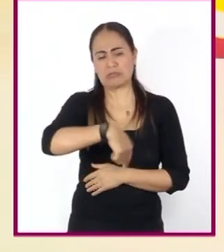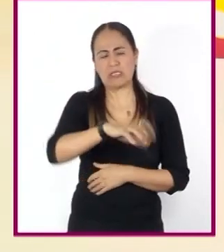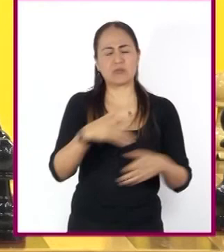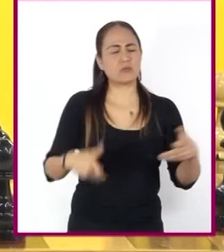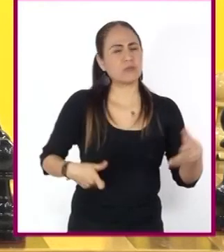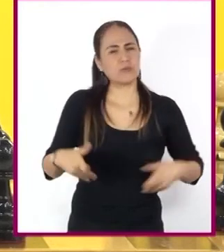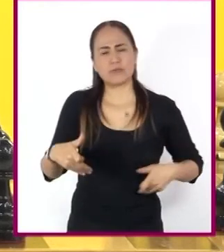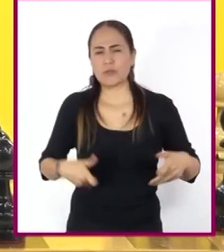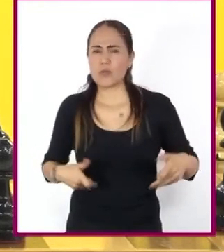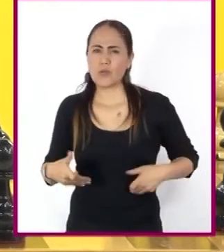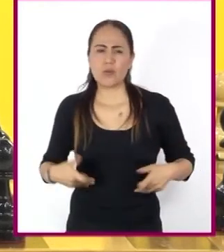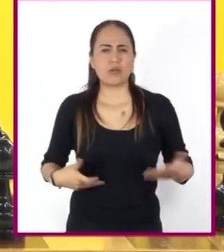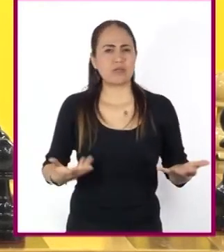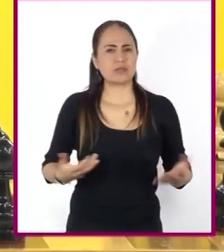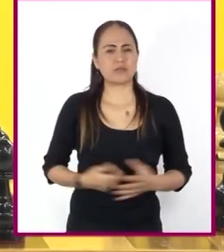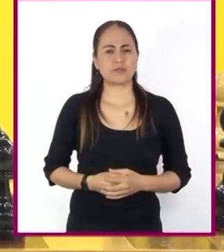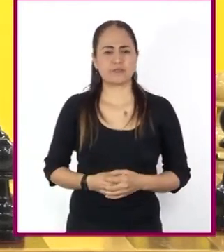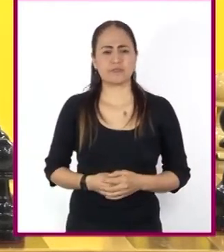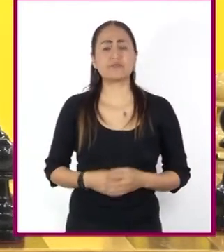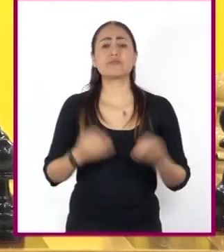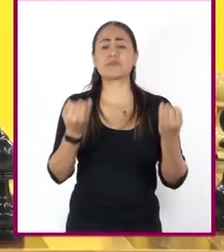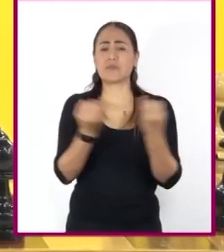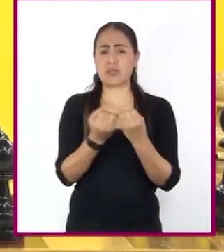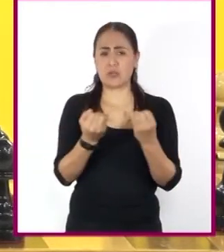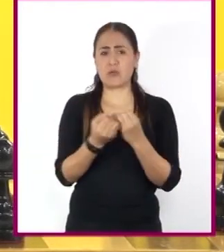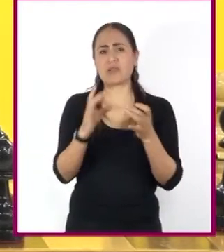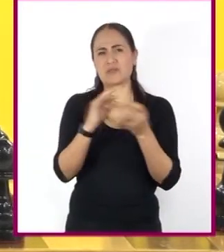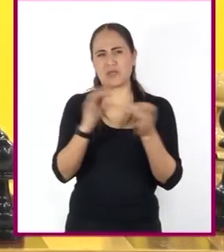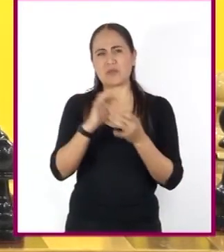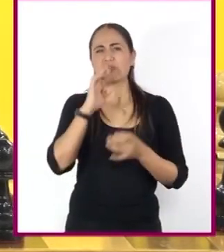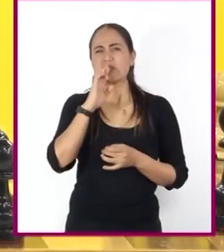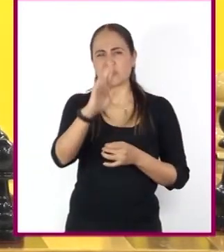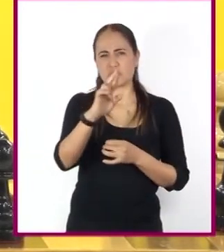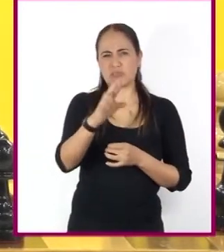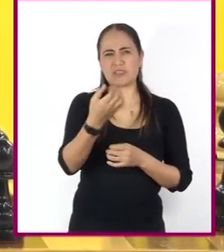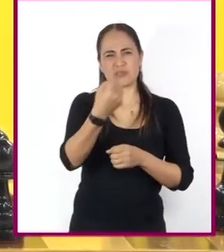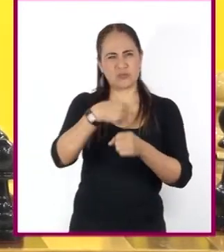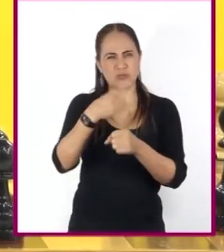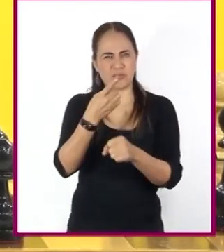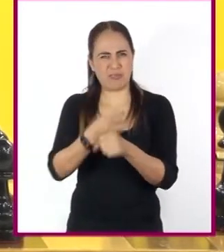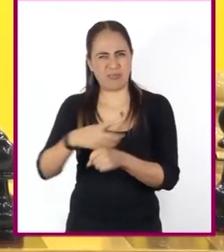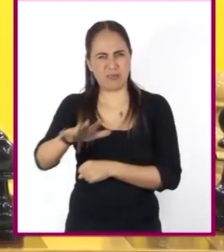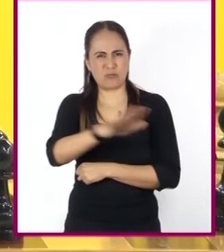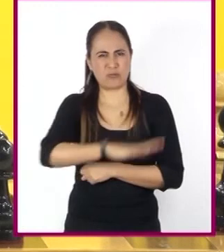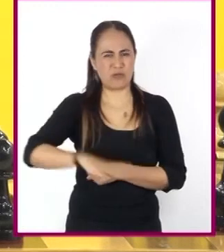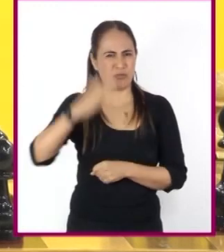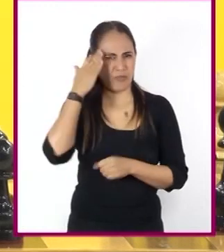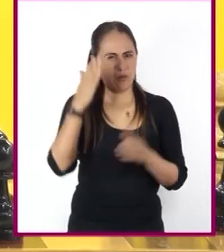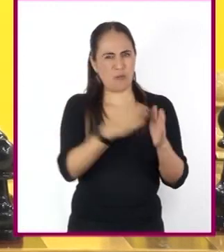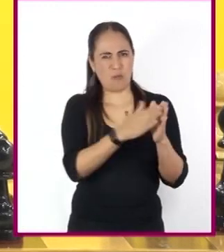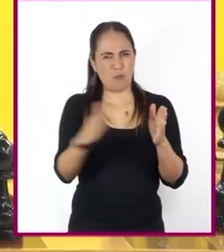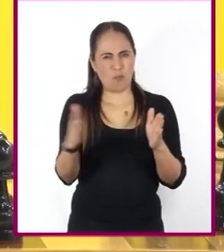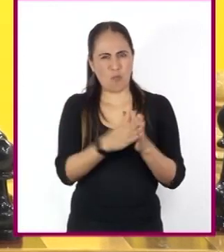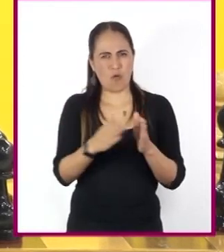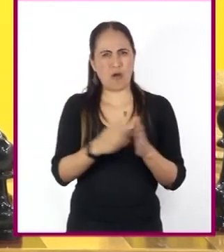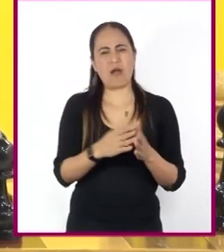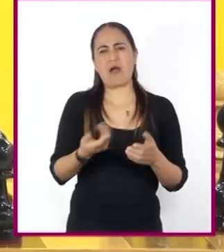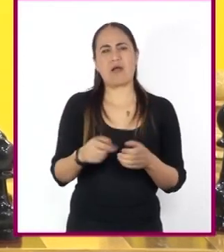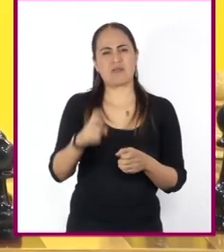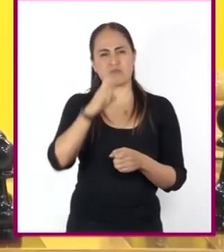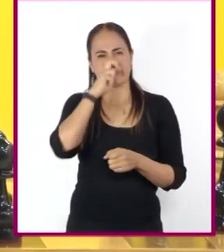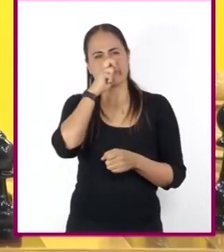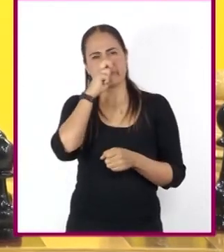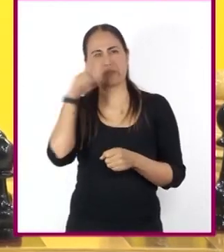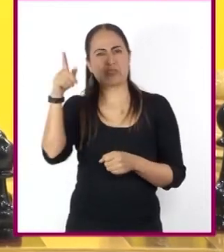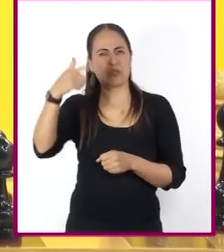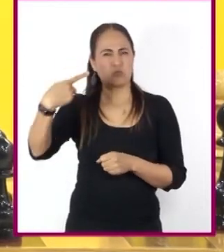ingleses. Además, repasamos la respuesta de la sociedad colonial ante la aplicación de las nuevas medidas impuestas por